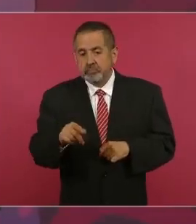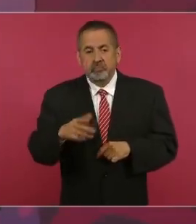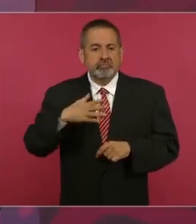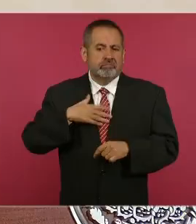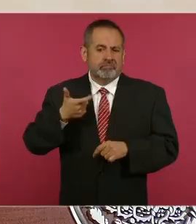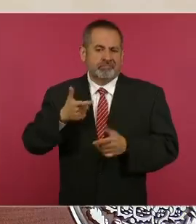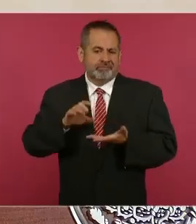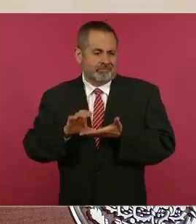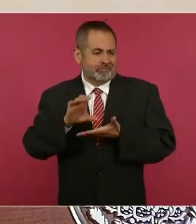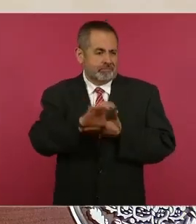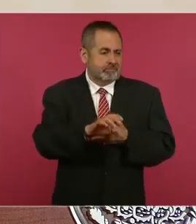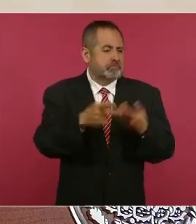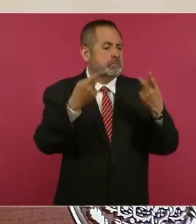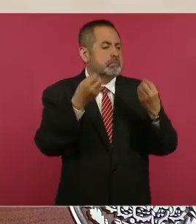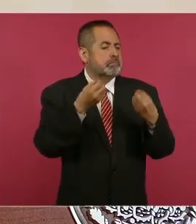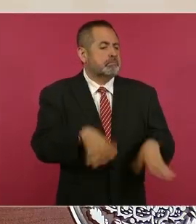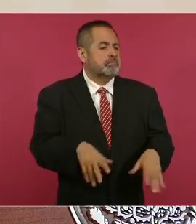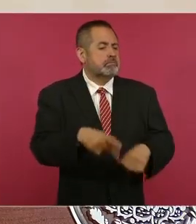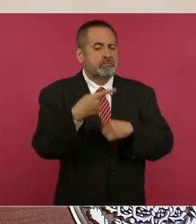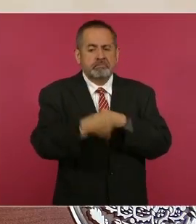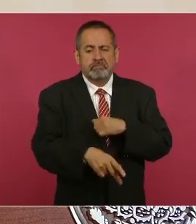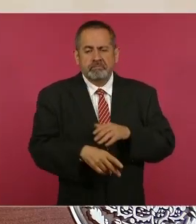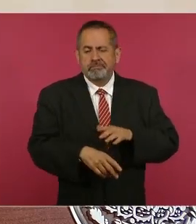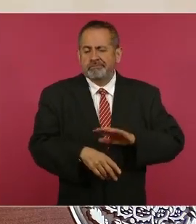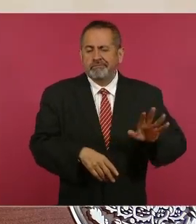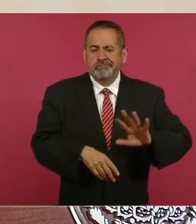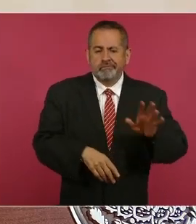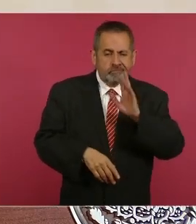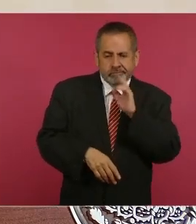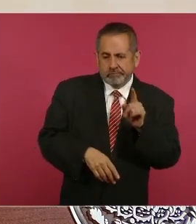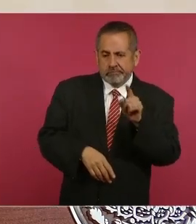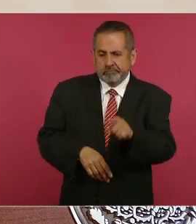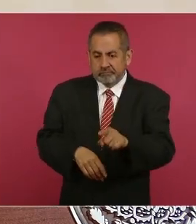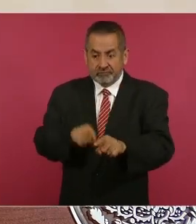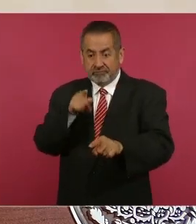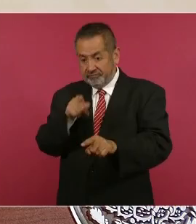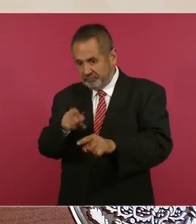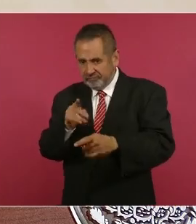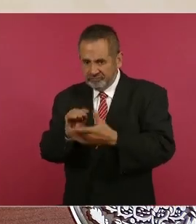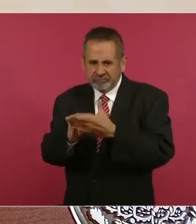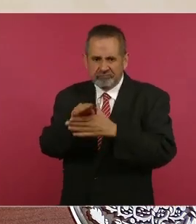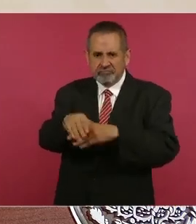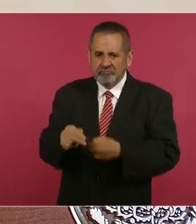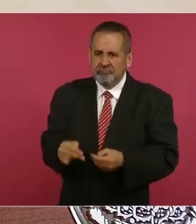sus inversiones. Y en dónde hay futuro.